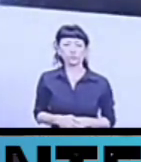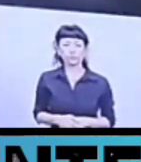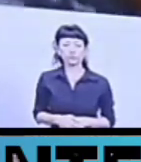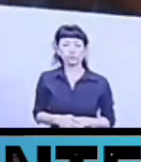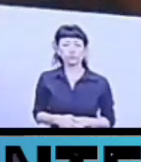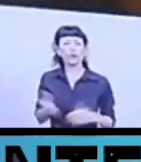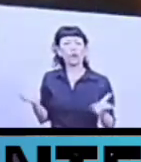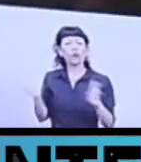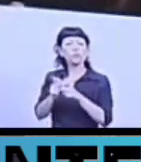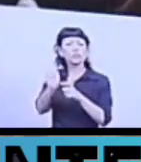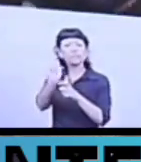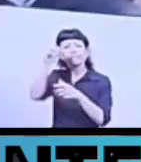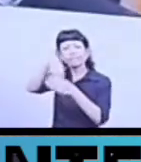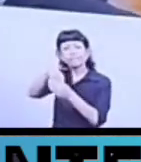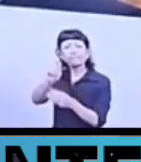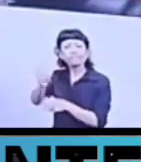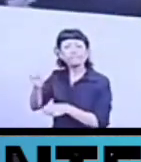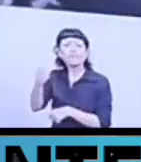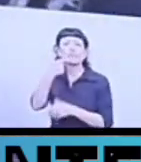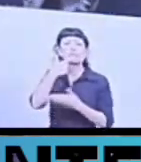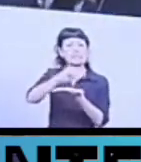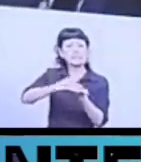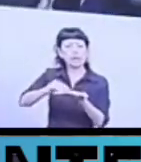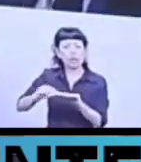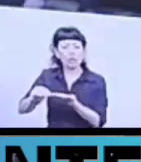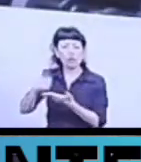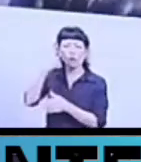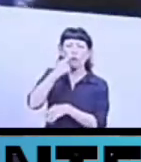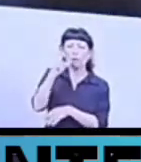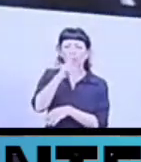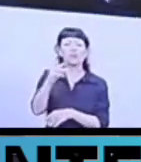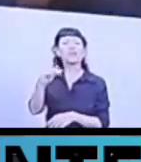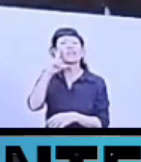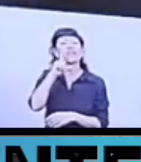interior compuesta por los senadores y